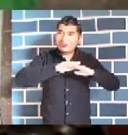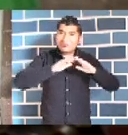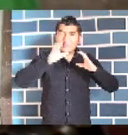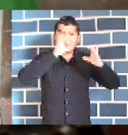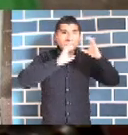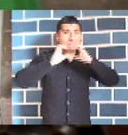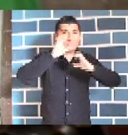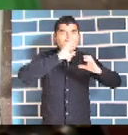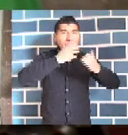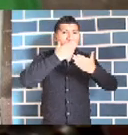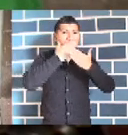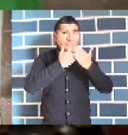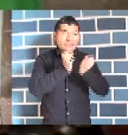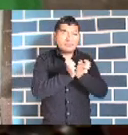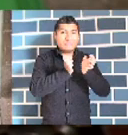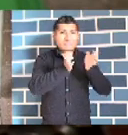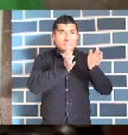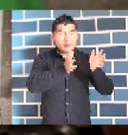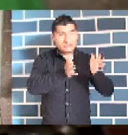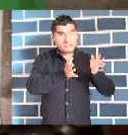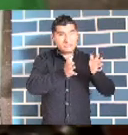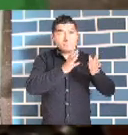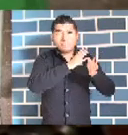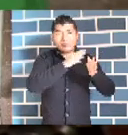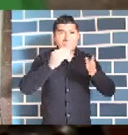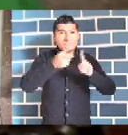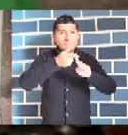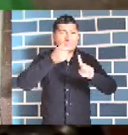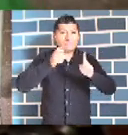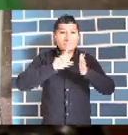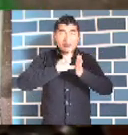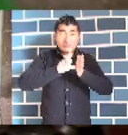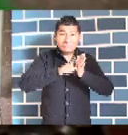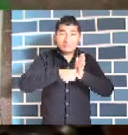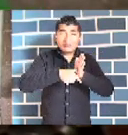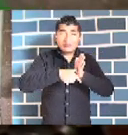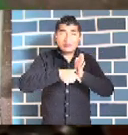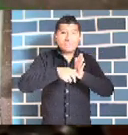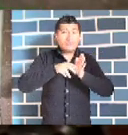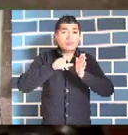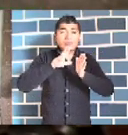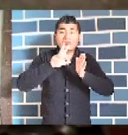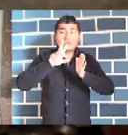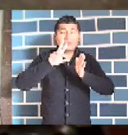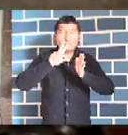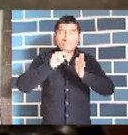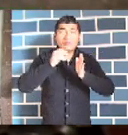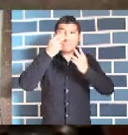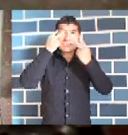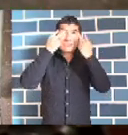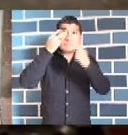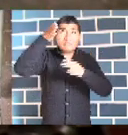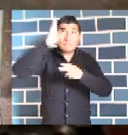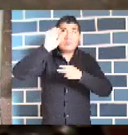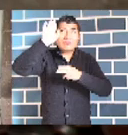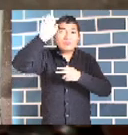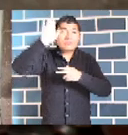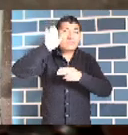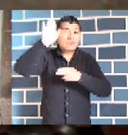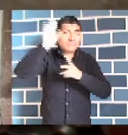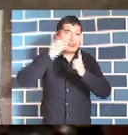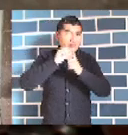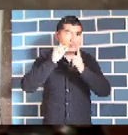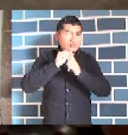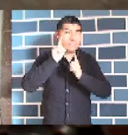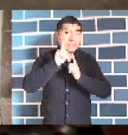búsqueda del bien común y desde luego no cuente dios y su palabra es